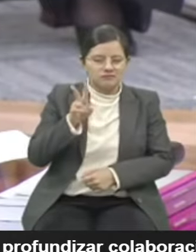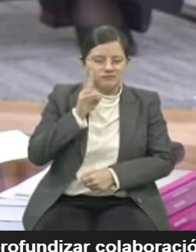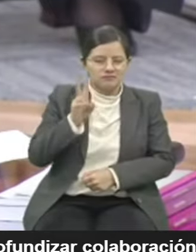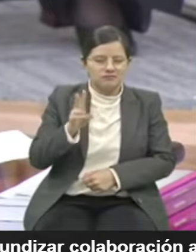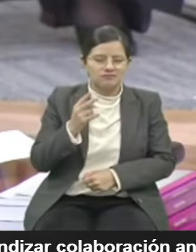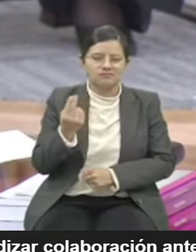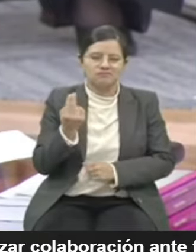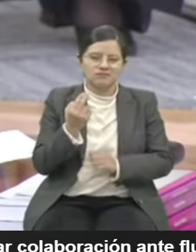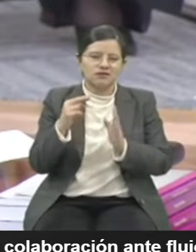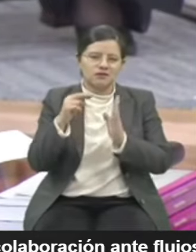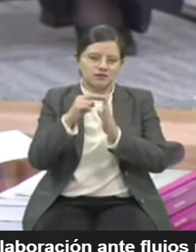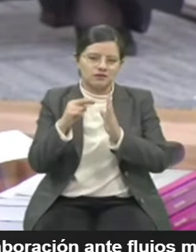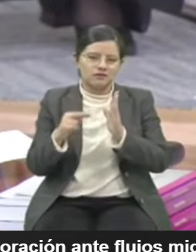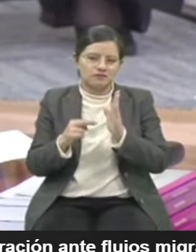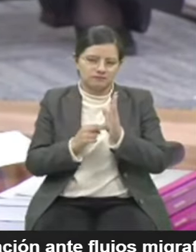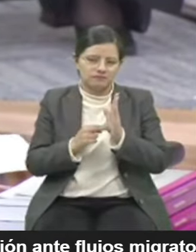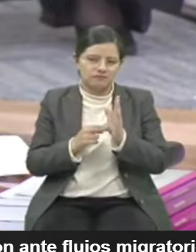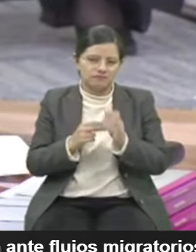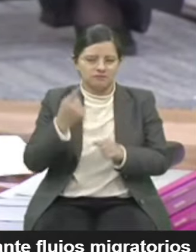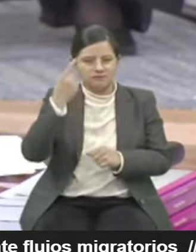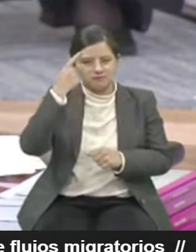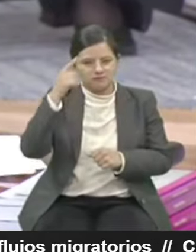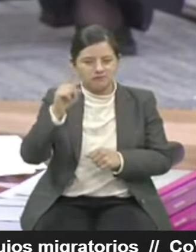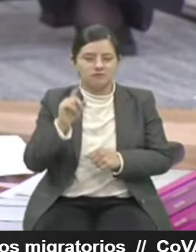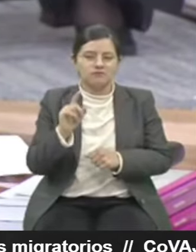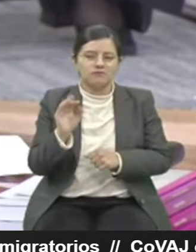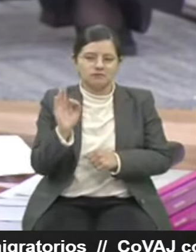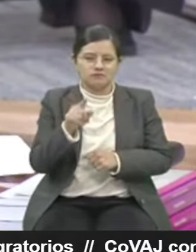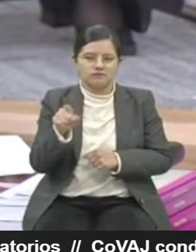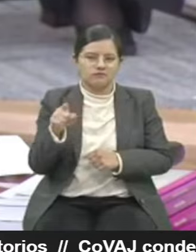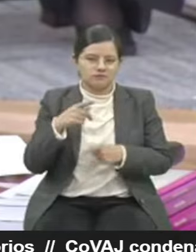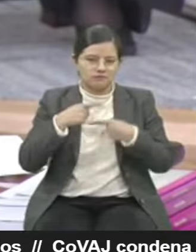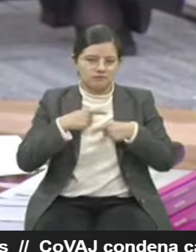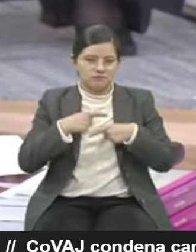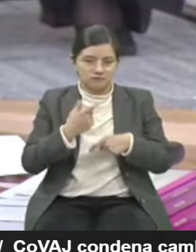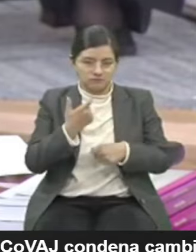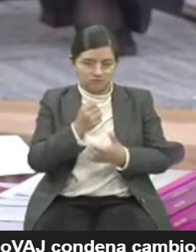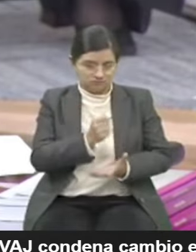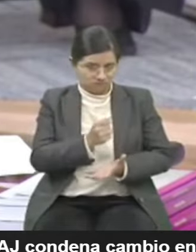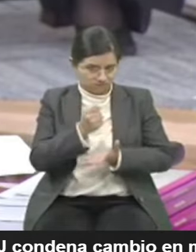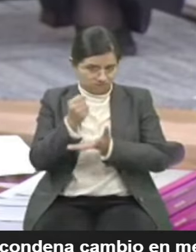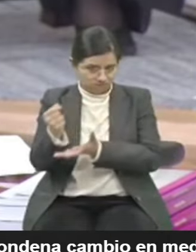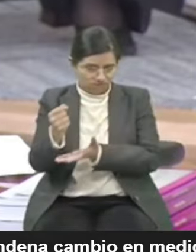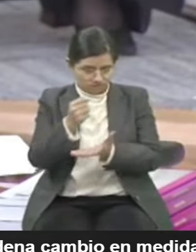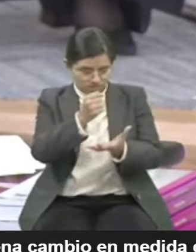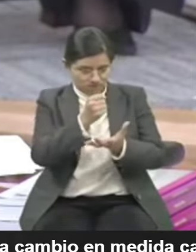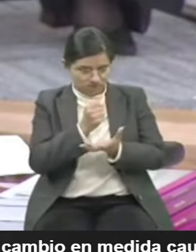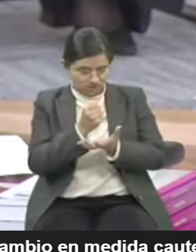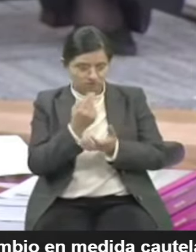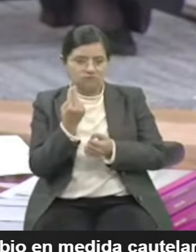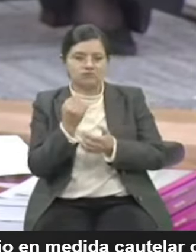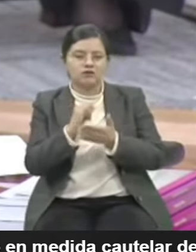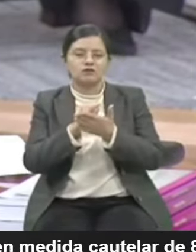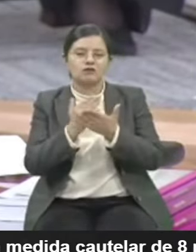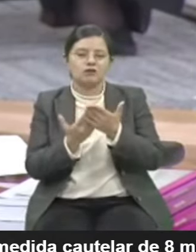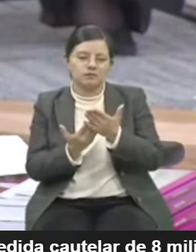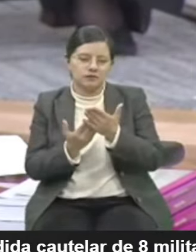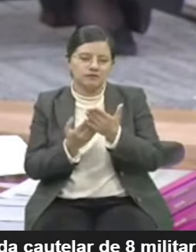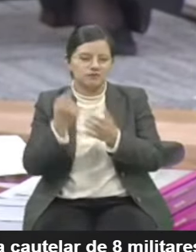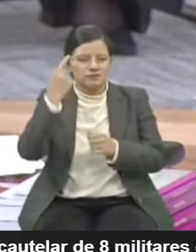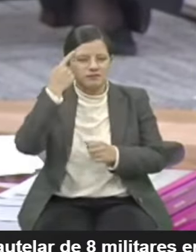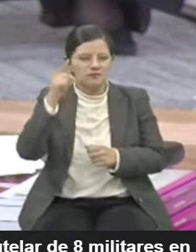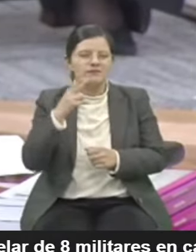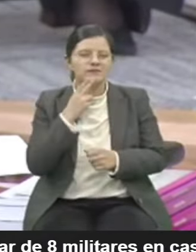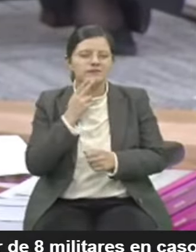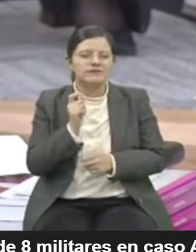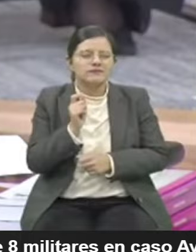que se tendría que delinear algunos entos para que quienes tuvieran acceso a esos fondos tuvieran que presentar esos informes y